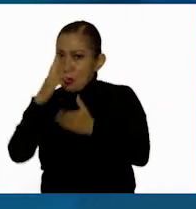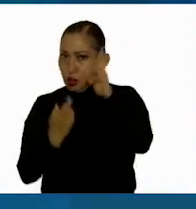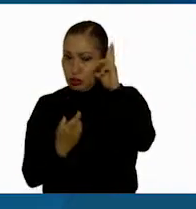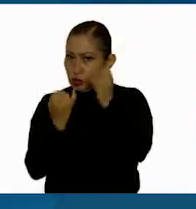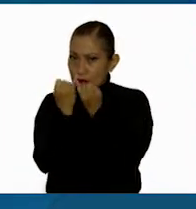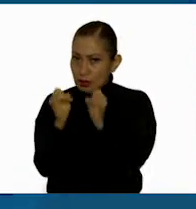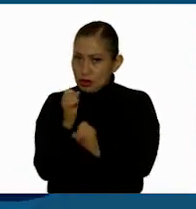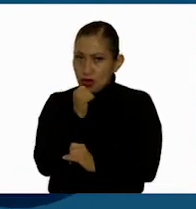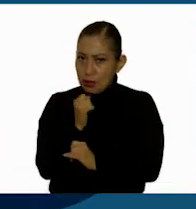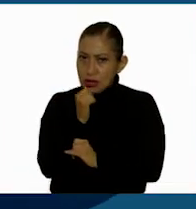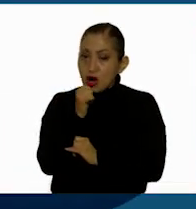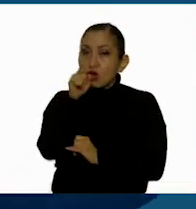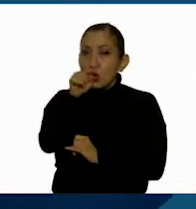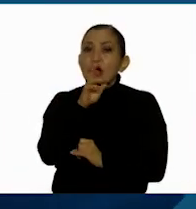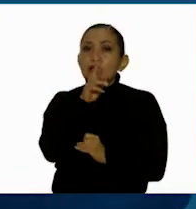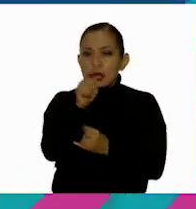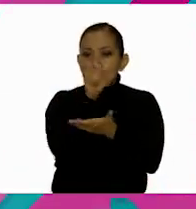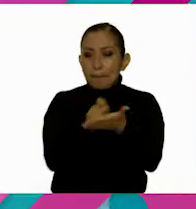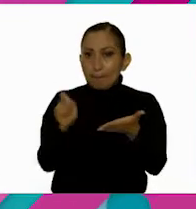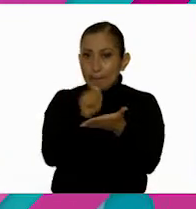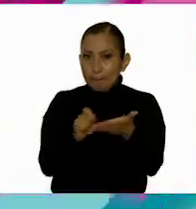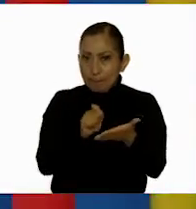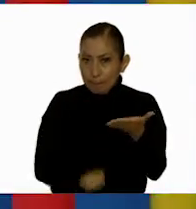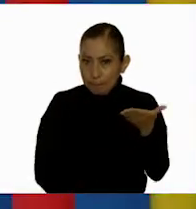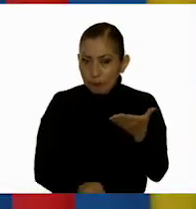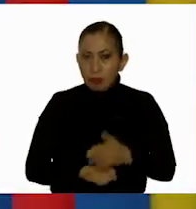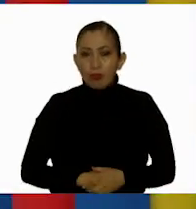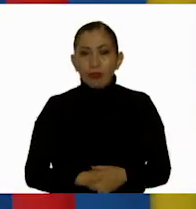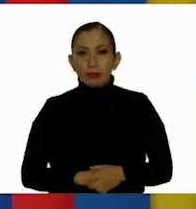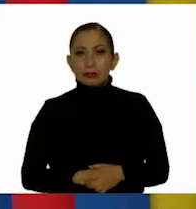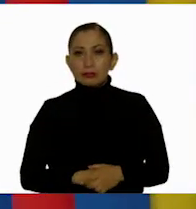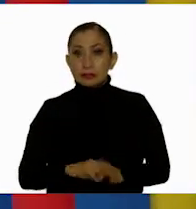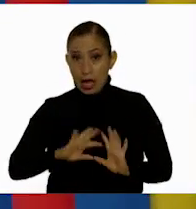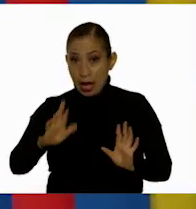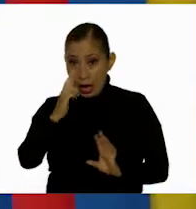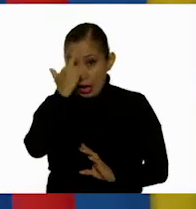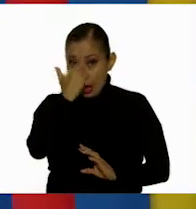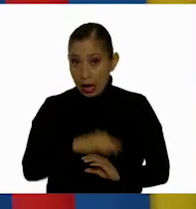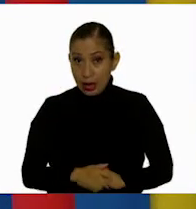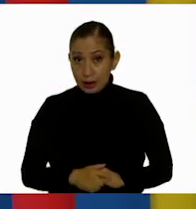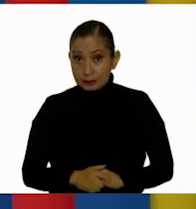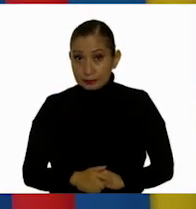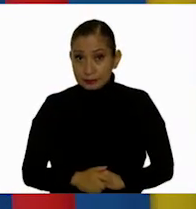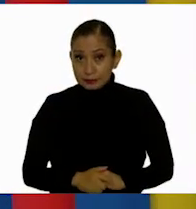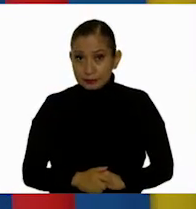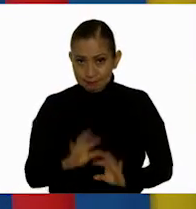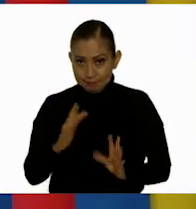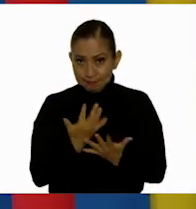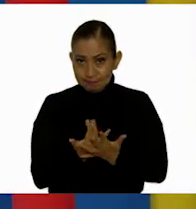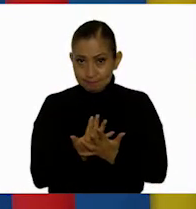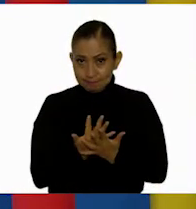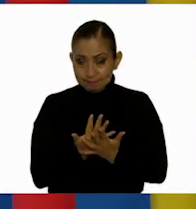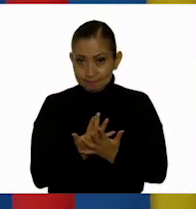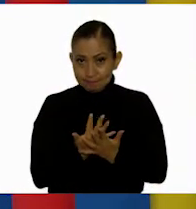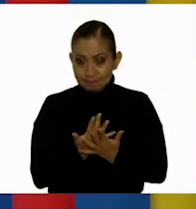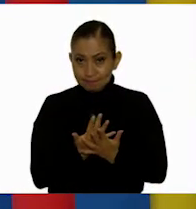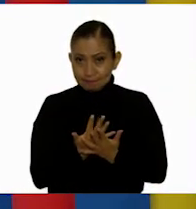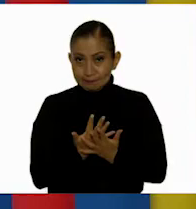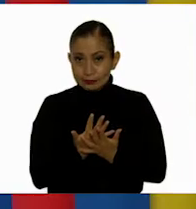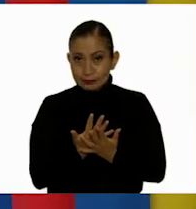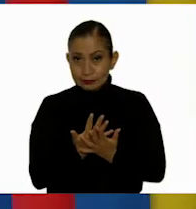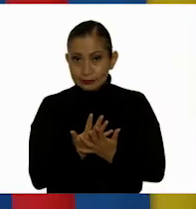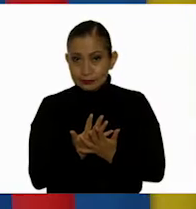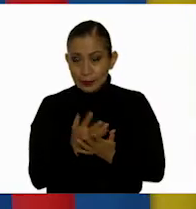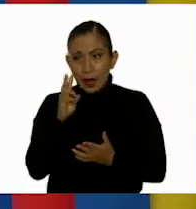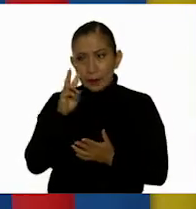Anoten sus respuestas en su cuaderno. ¿Ya lo recordaron? ¿Un segundito más?